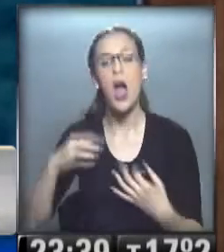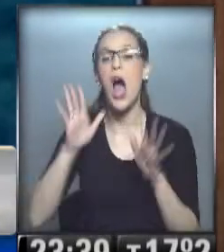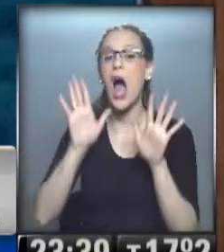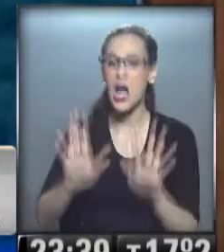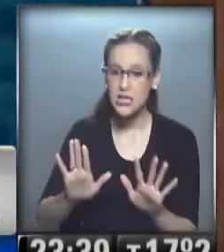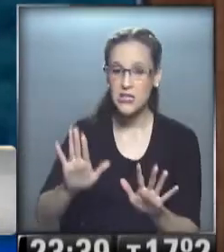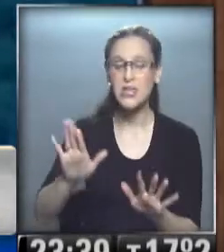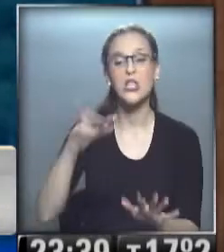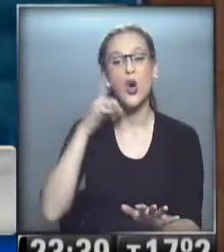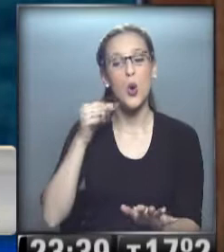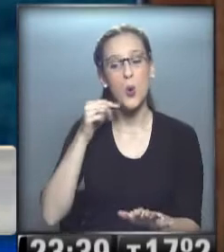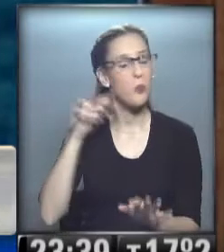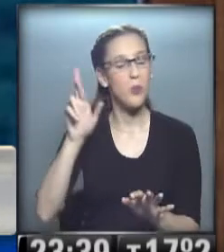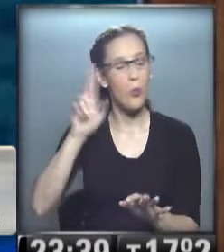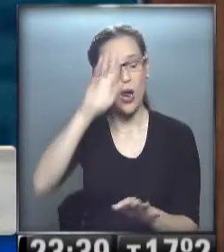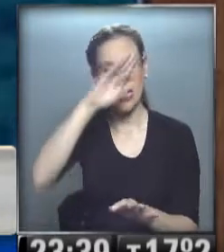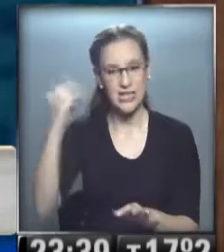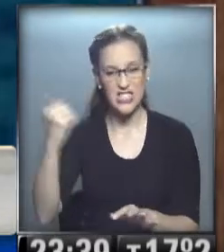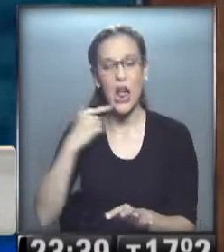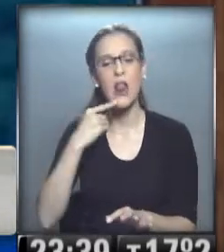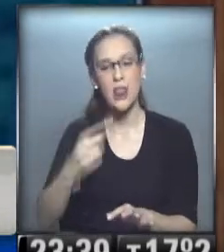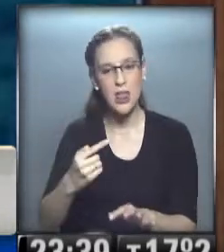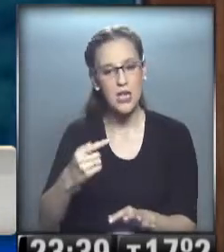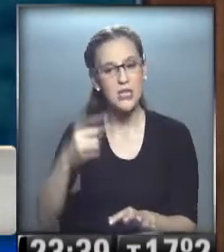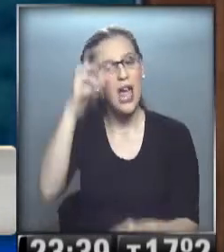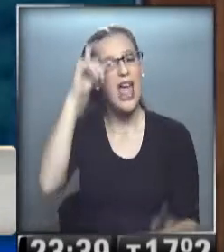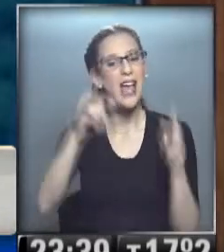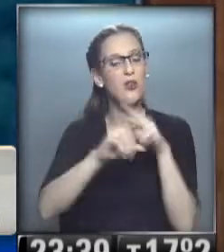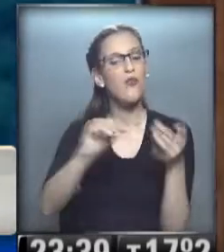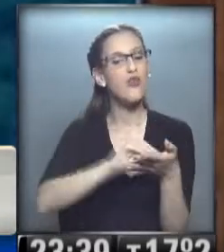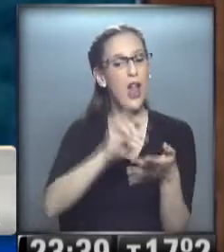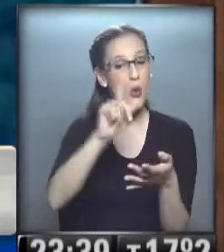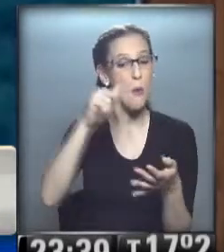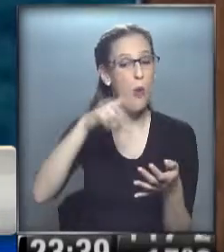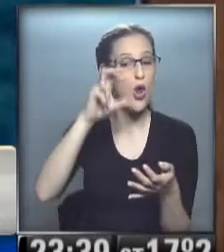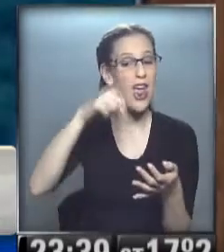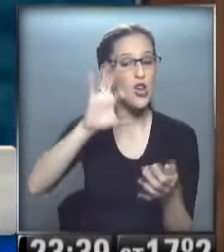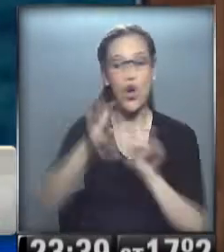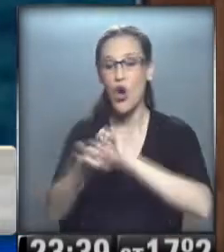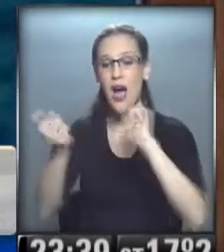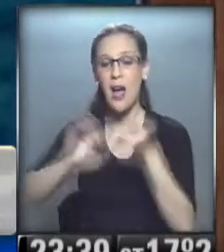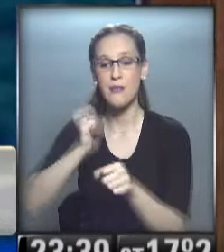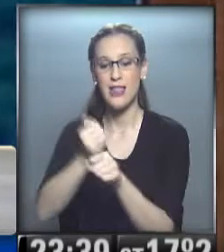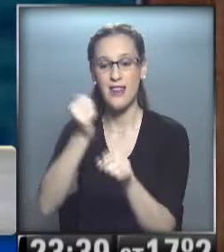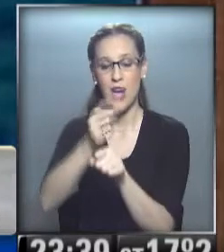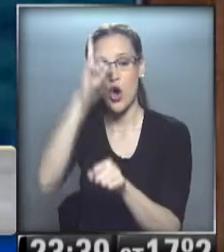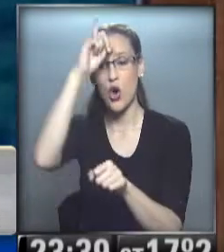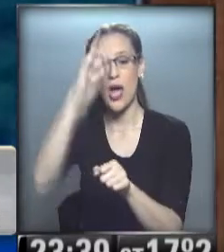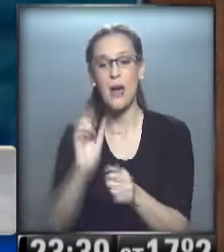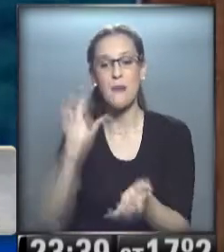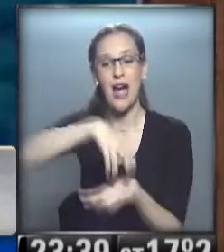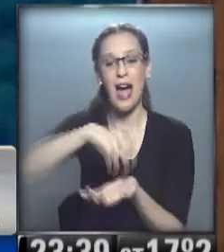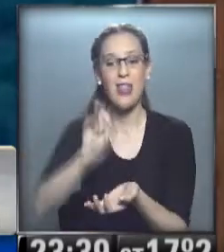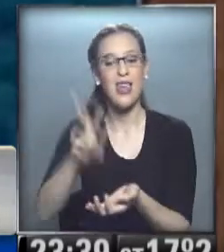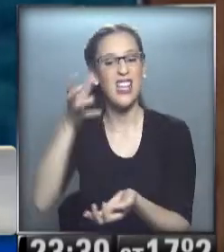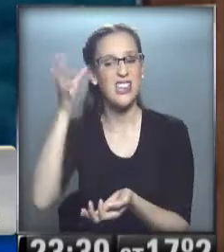al exfuncionario para la agregaduría económica en la Embajada de la República de Italia, conforme a las facultades otorgadas por la